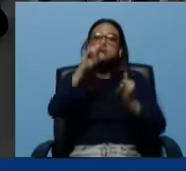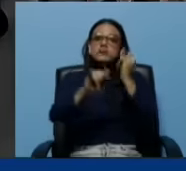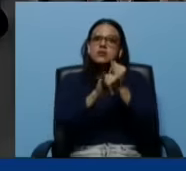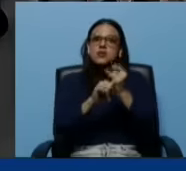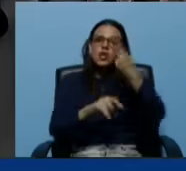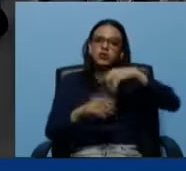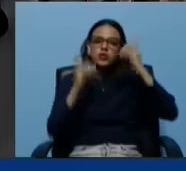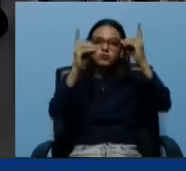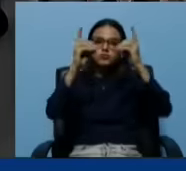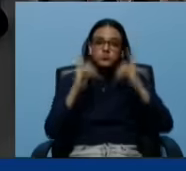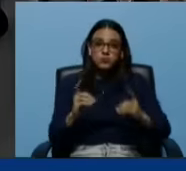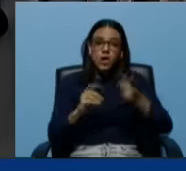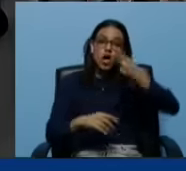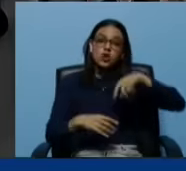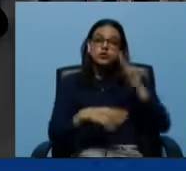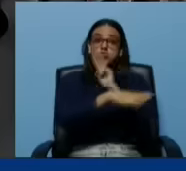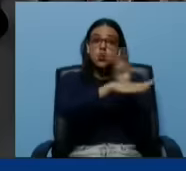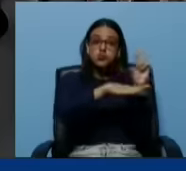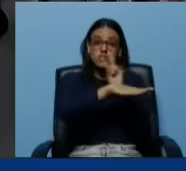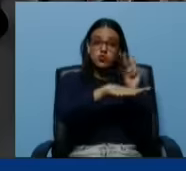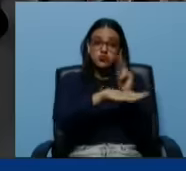San Vicente y las Granadinas